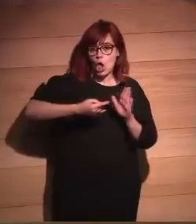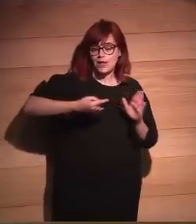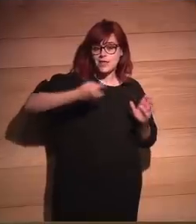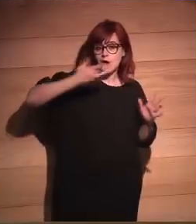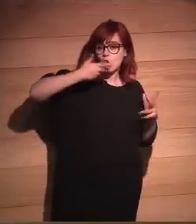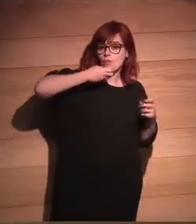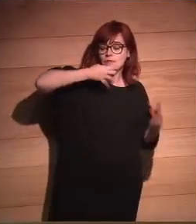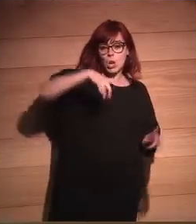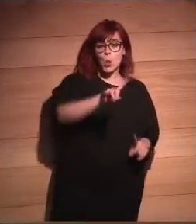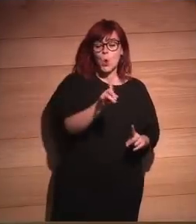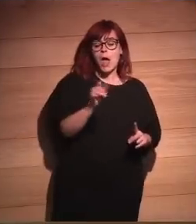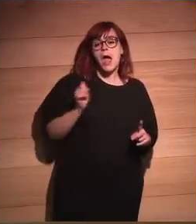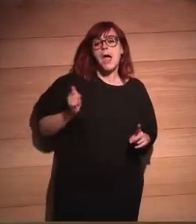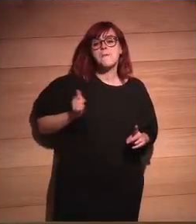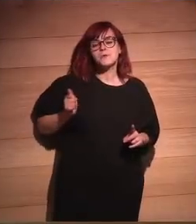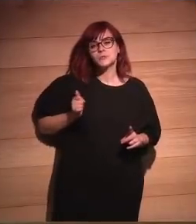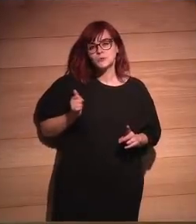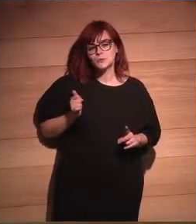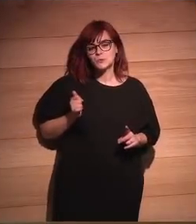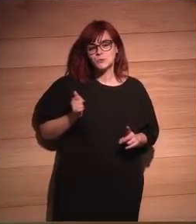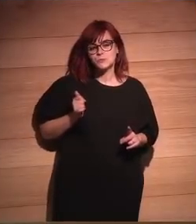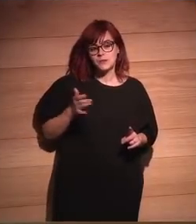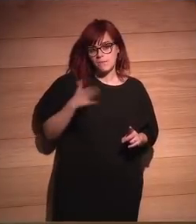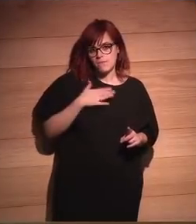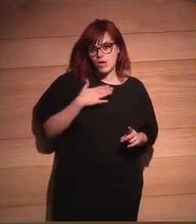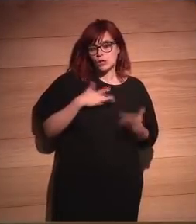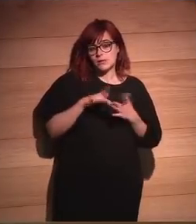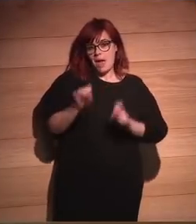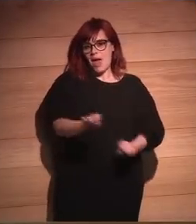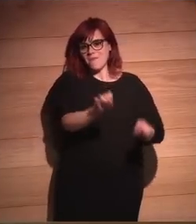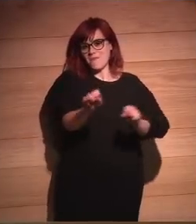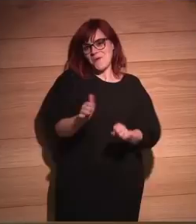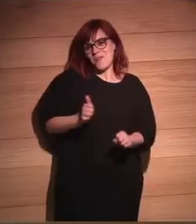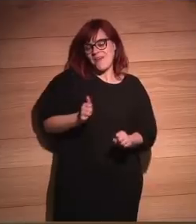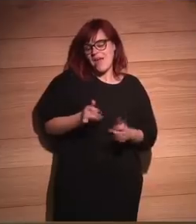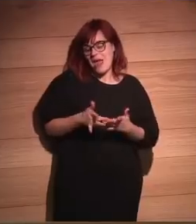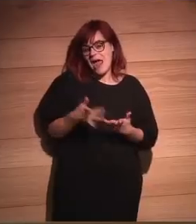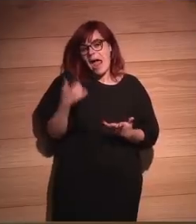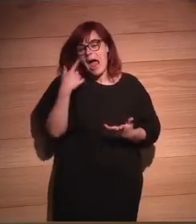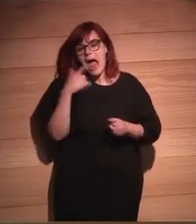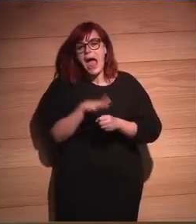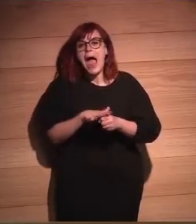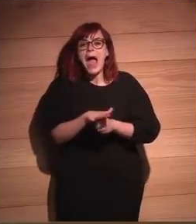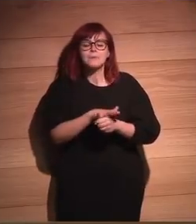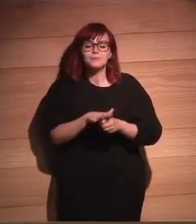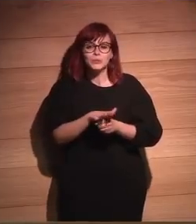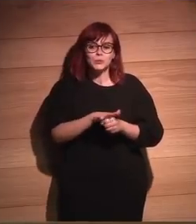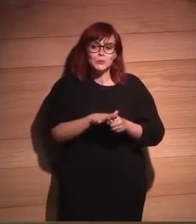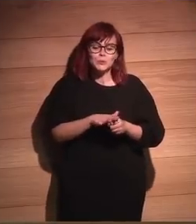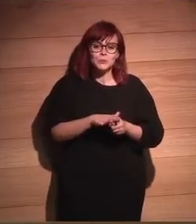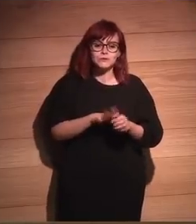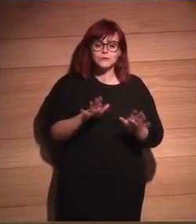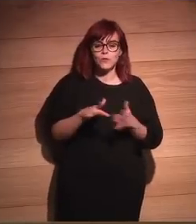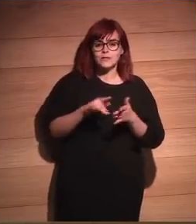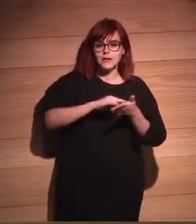que me voy a amparar un poco en lo mío, me voy a proteger con lo mío y por tanto diríamos que es